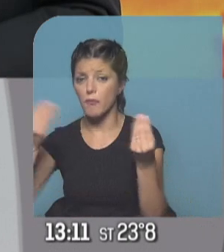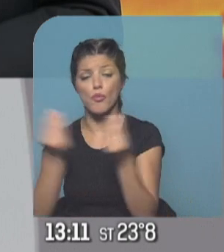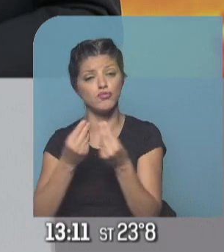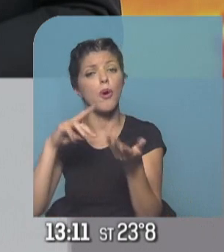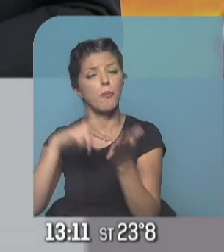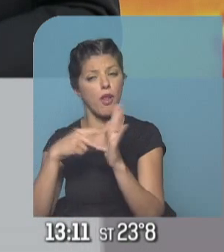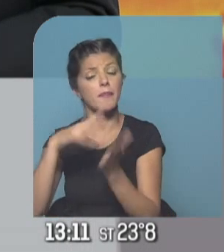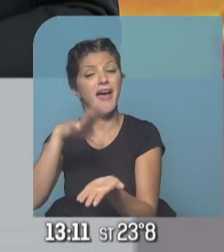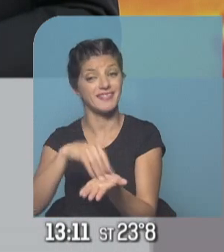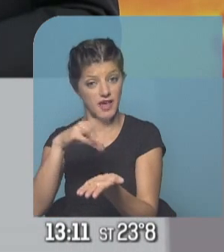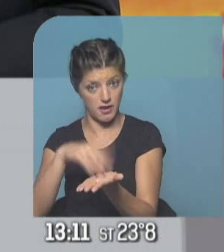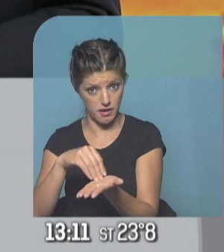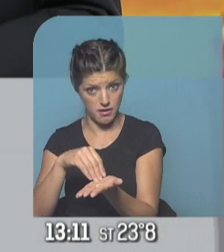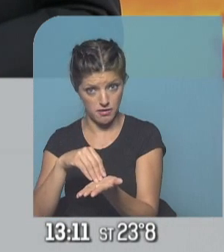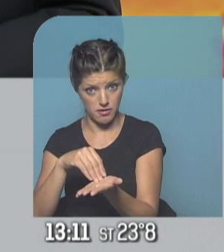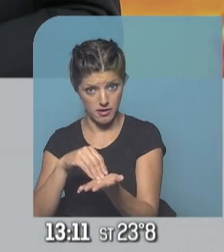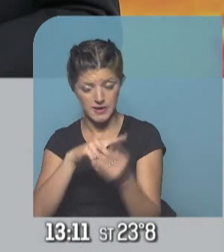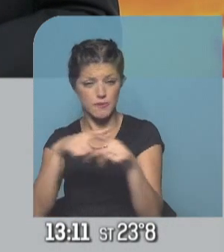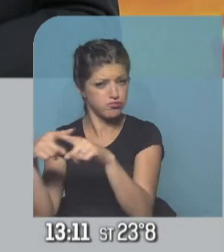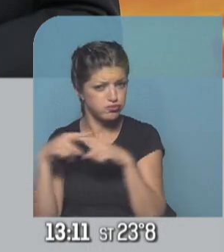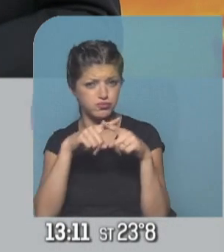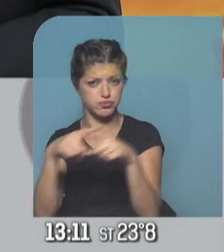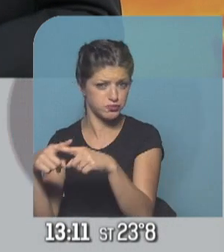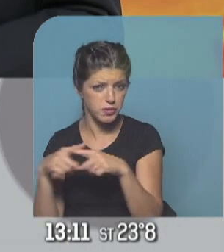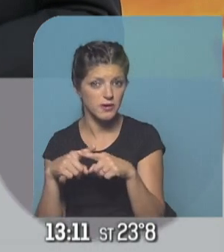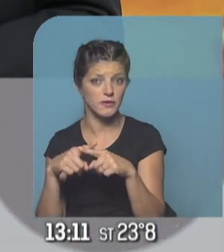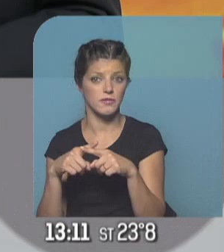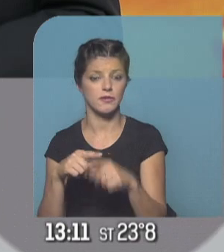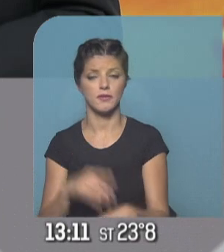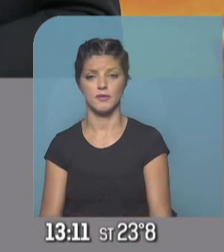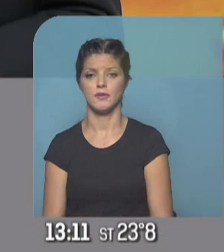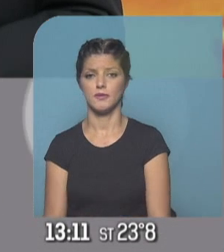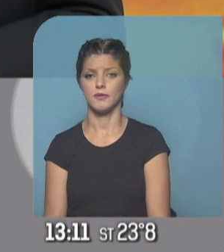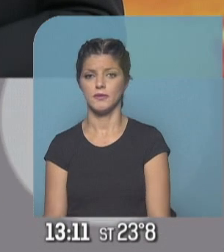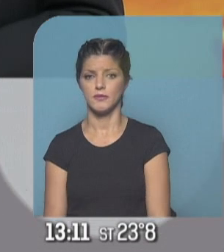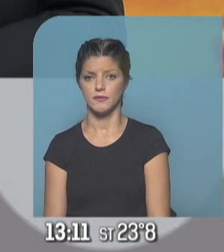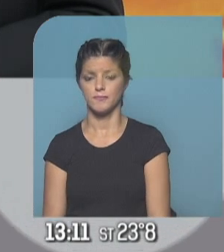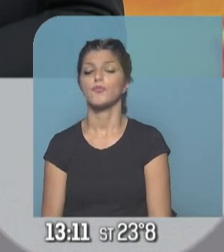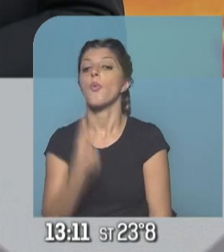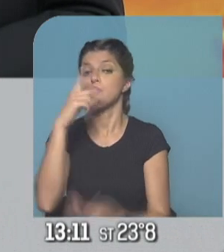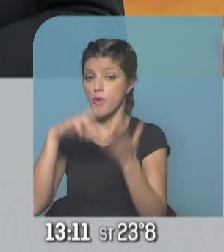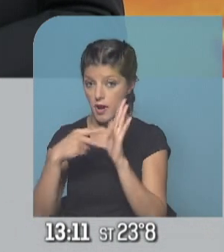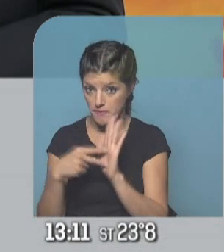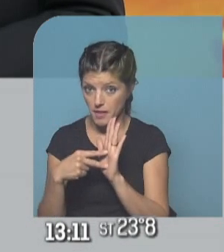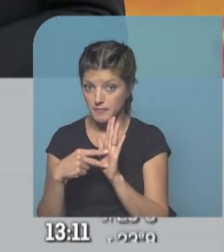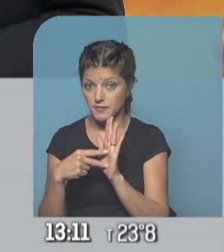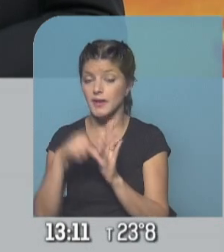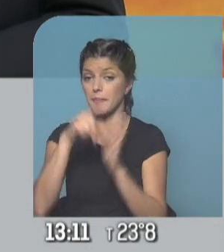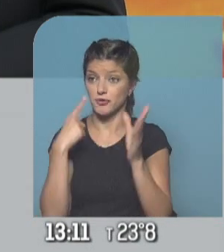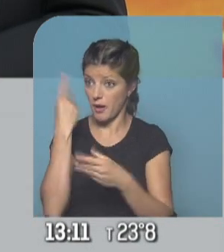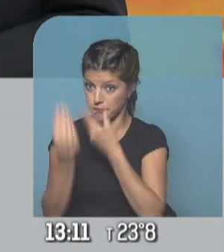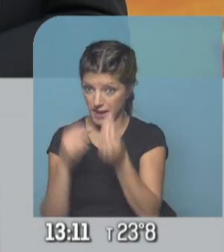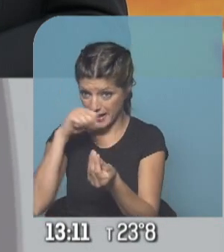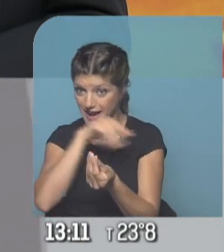tierras y de peleas. Y uno de los grandes problemas es que los desplazamientos de los campesinos